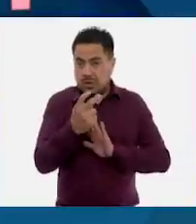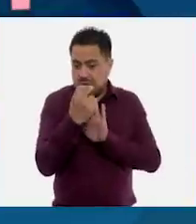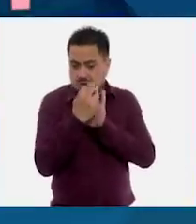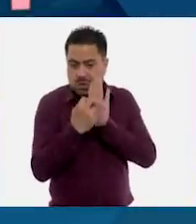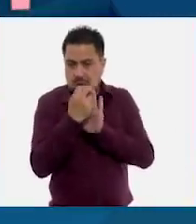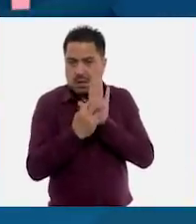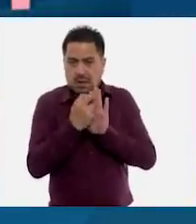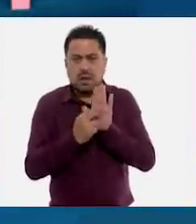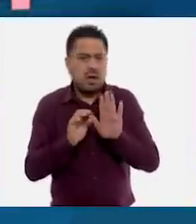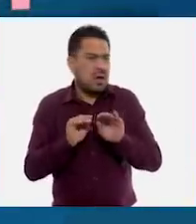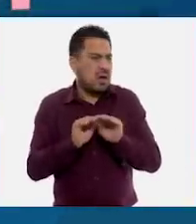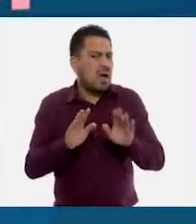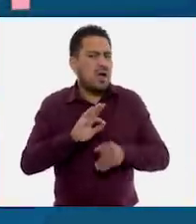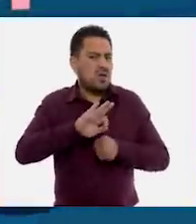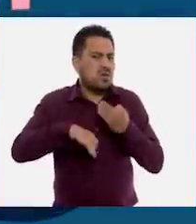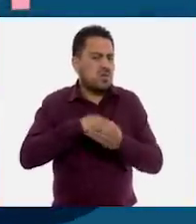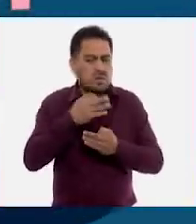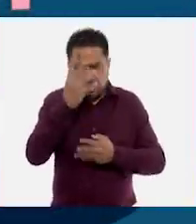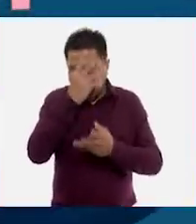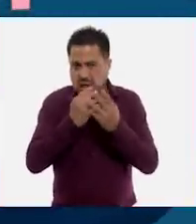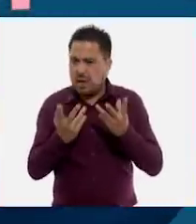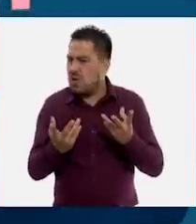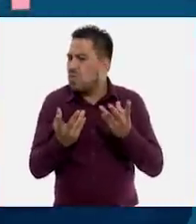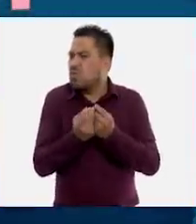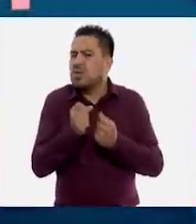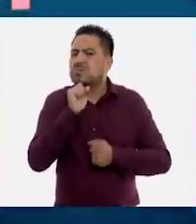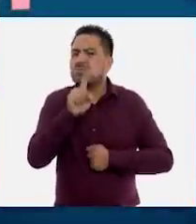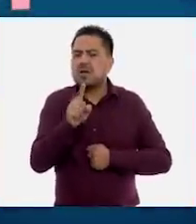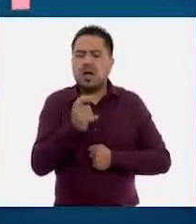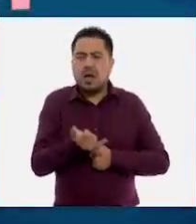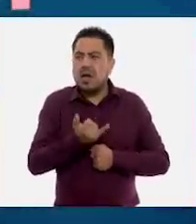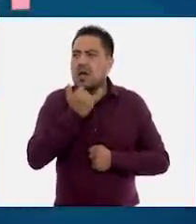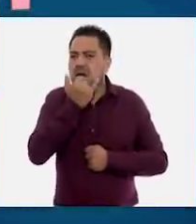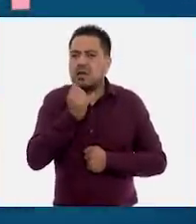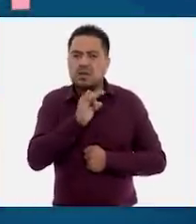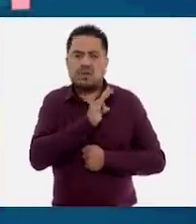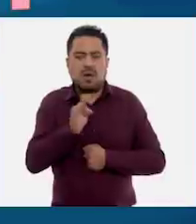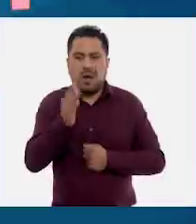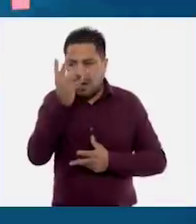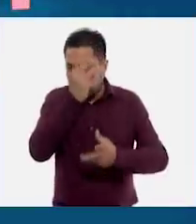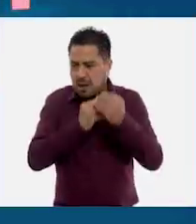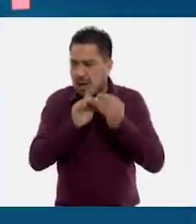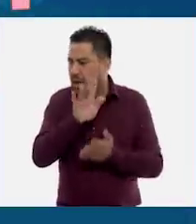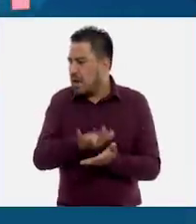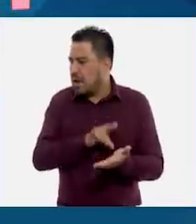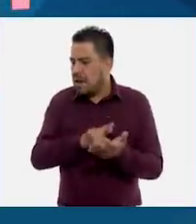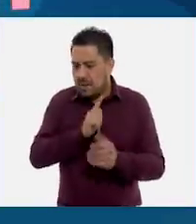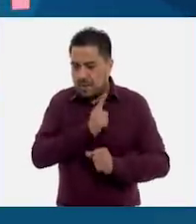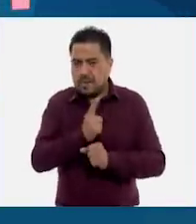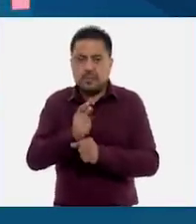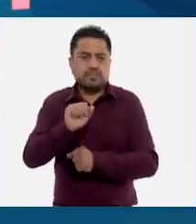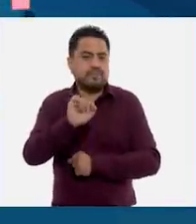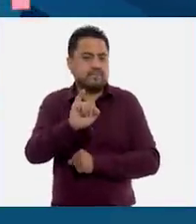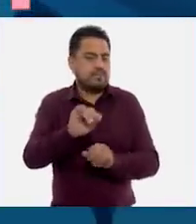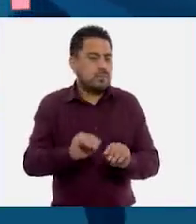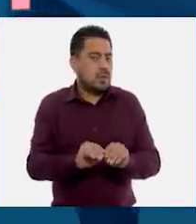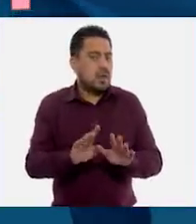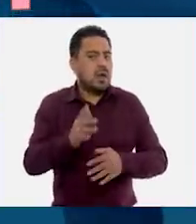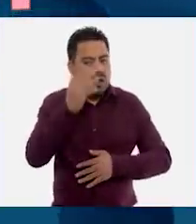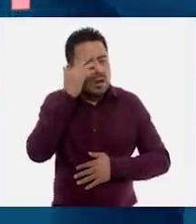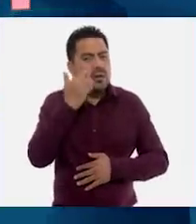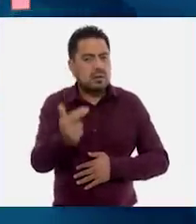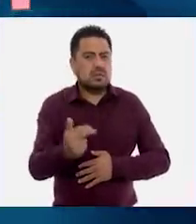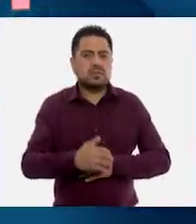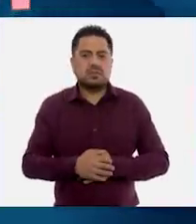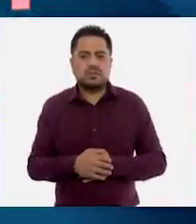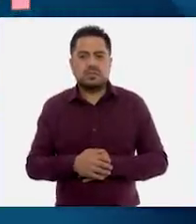¡Claro! Aquí estamos todos para aprender. Y acuérdate que hasta el error nos hace aprender. Claro, tienes toda la razón. A